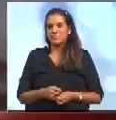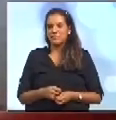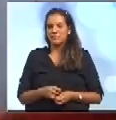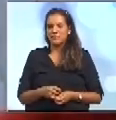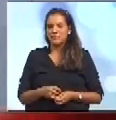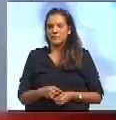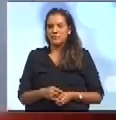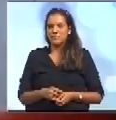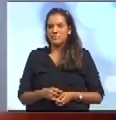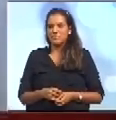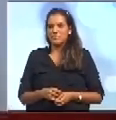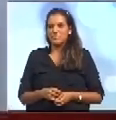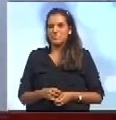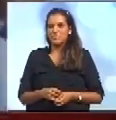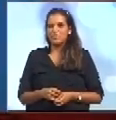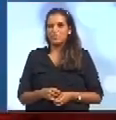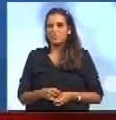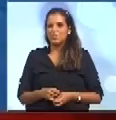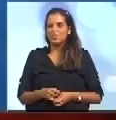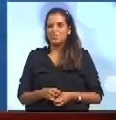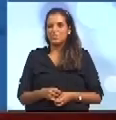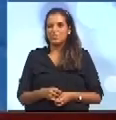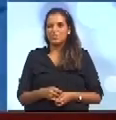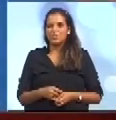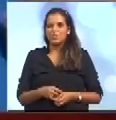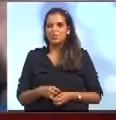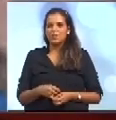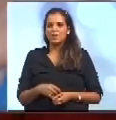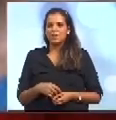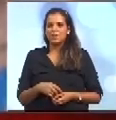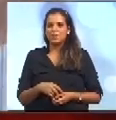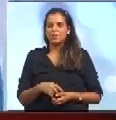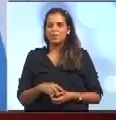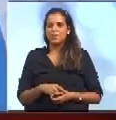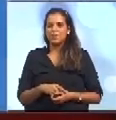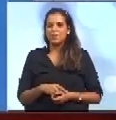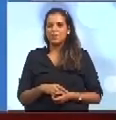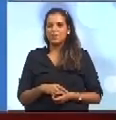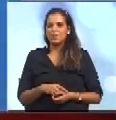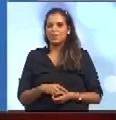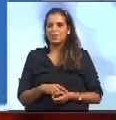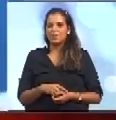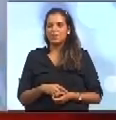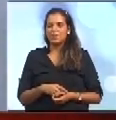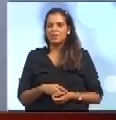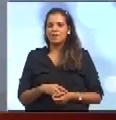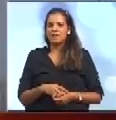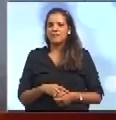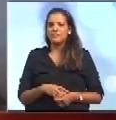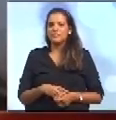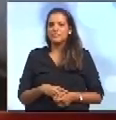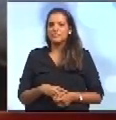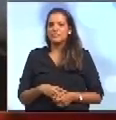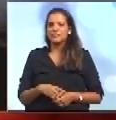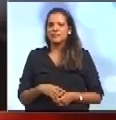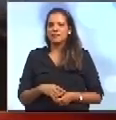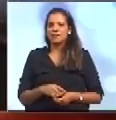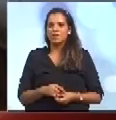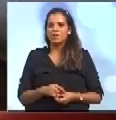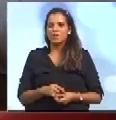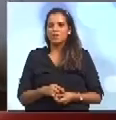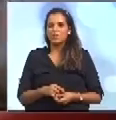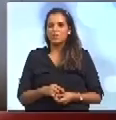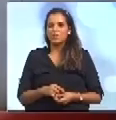Andarele, andarele. Andarele, vámonos. Ay, andarele, andarele. Andarele, vámonos.